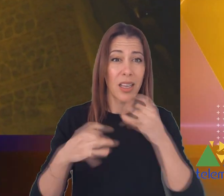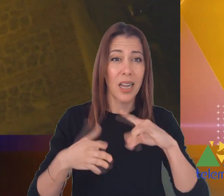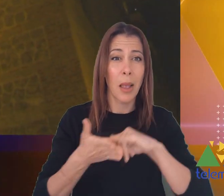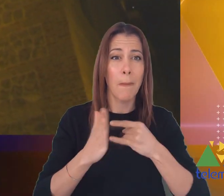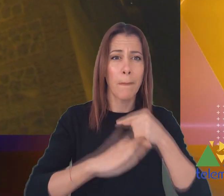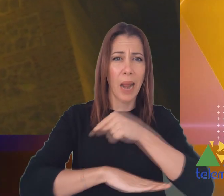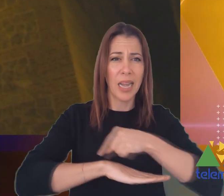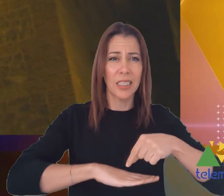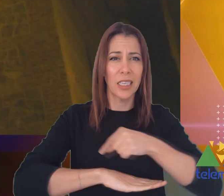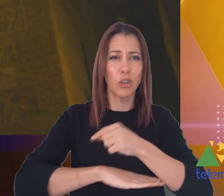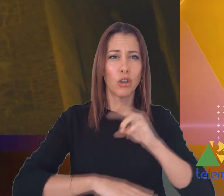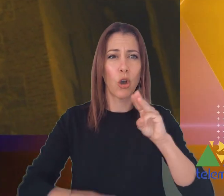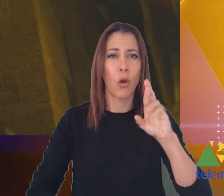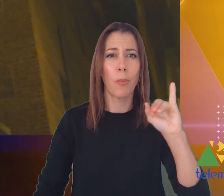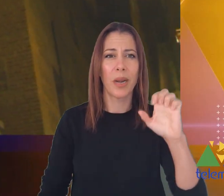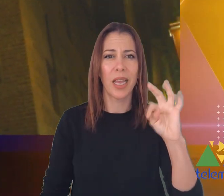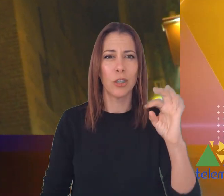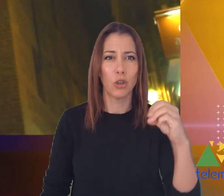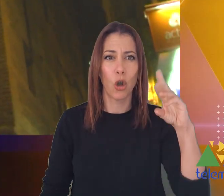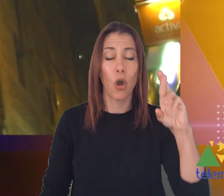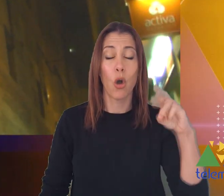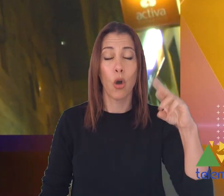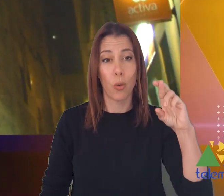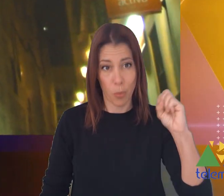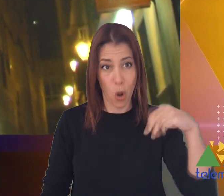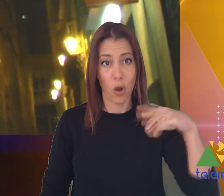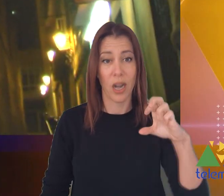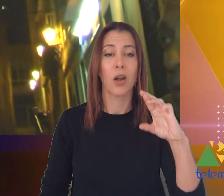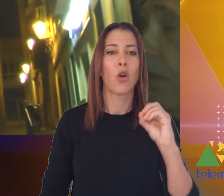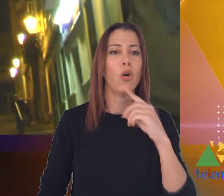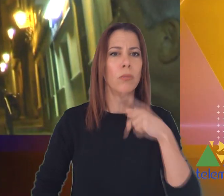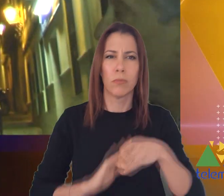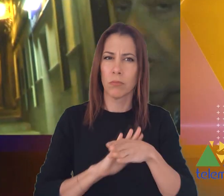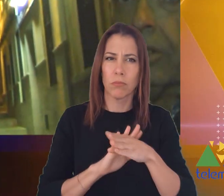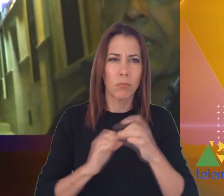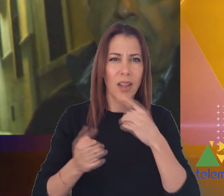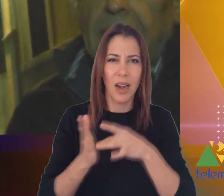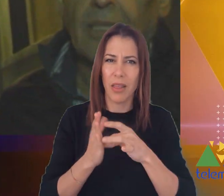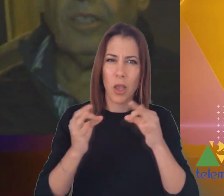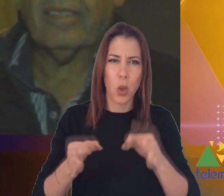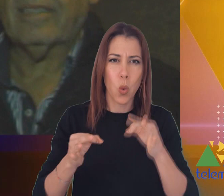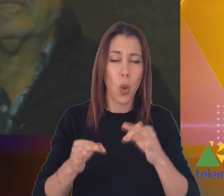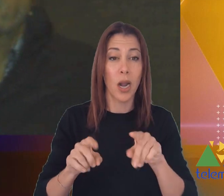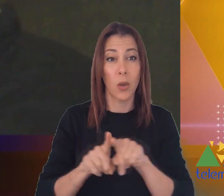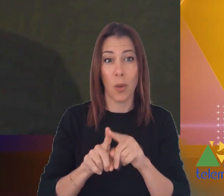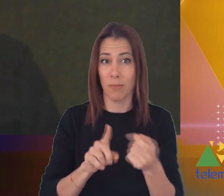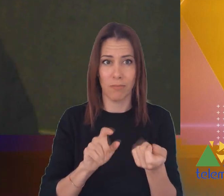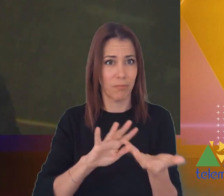Moreno y se restauró con una gran calidad y manteniendo la estructura de un edificio construido en el siglo